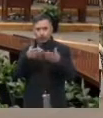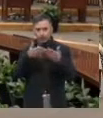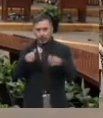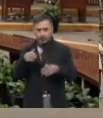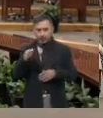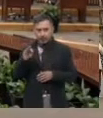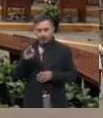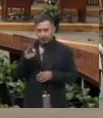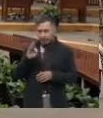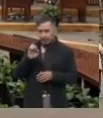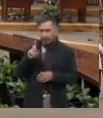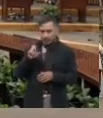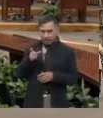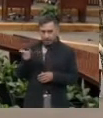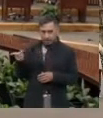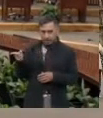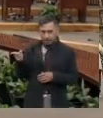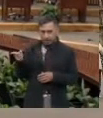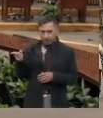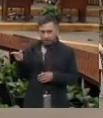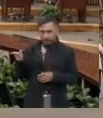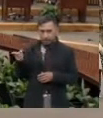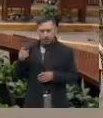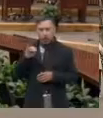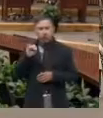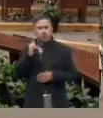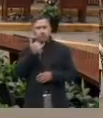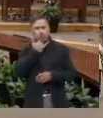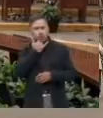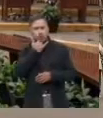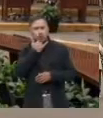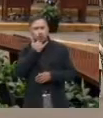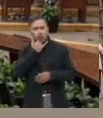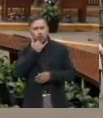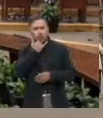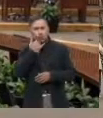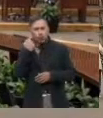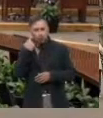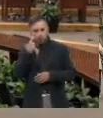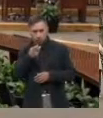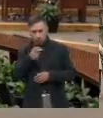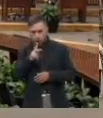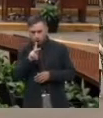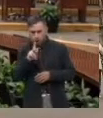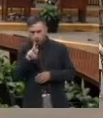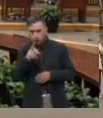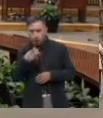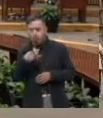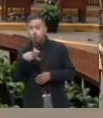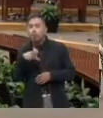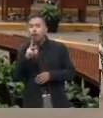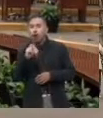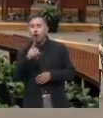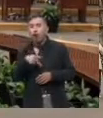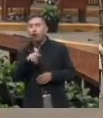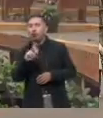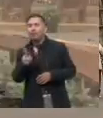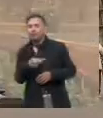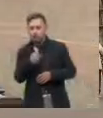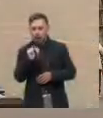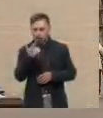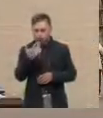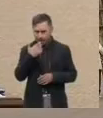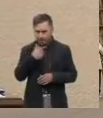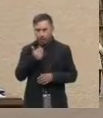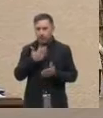FEDE. Sí, no escuché ninguna objeción en relación a eso. Tampoco escuché ninguna objeción al engrose que